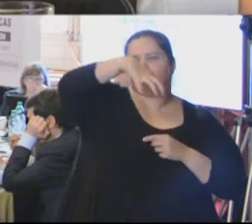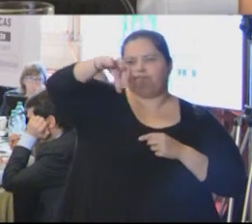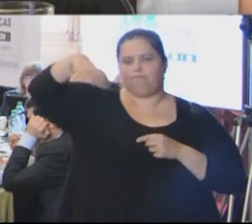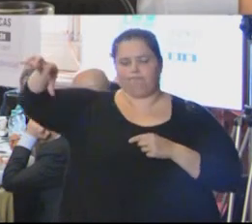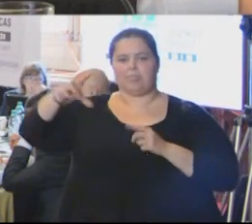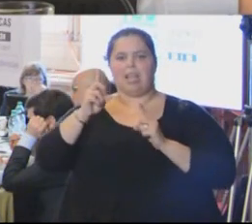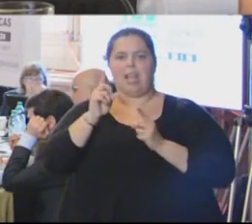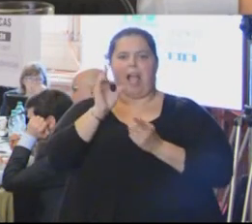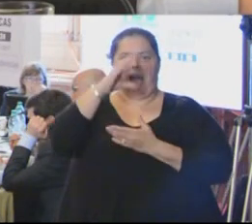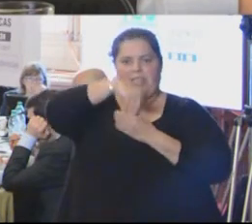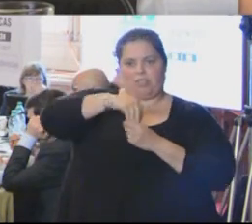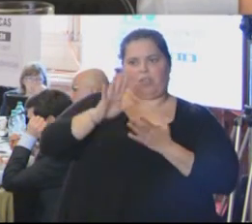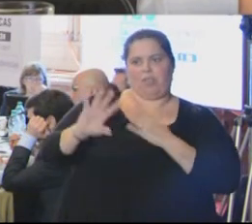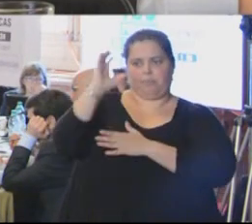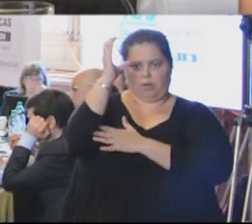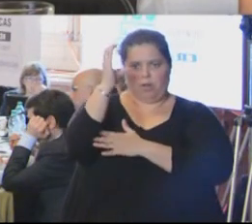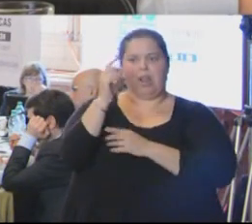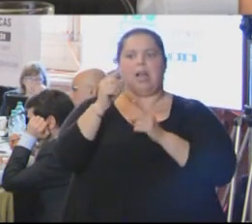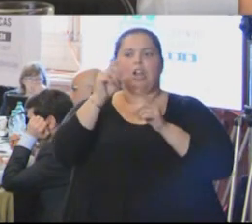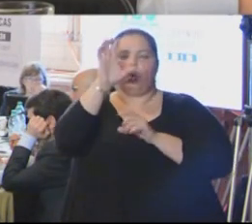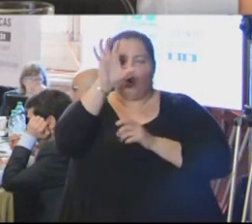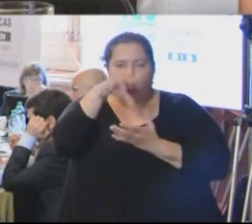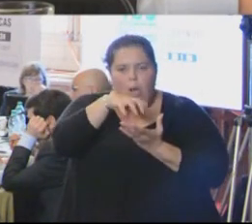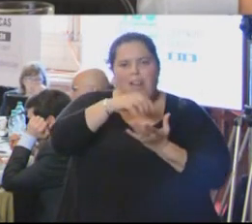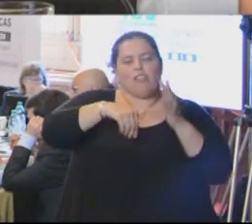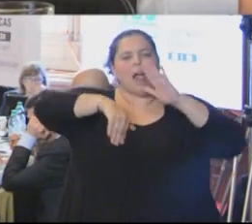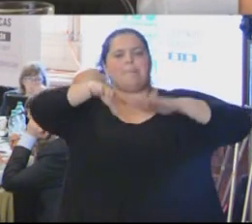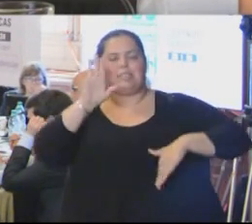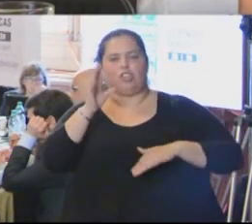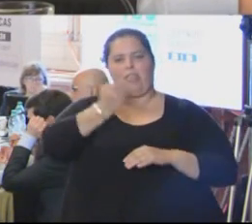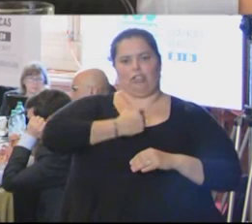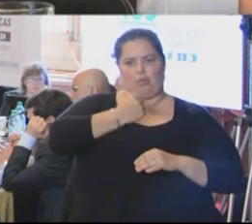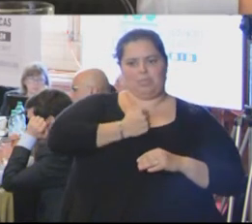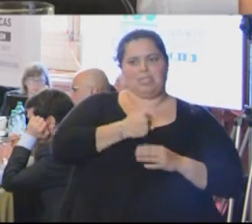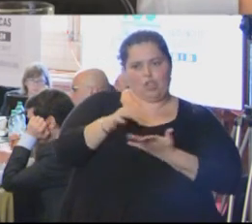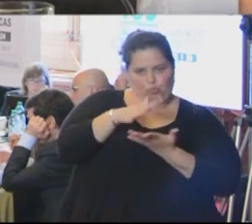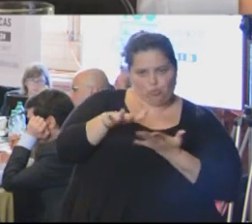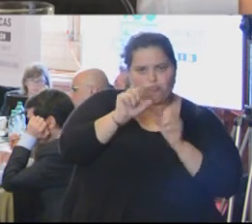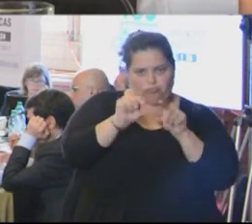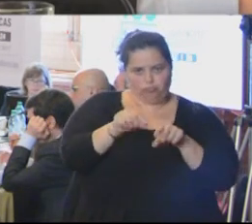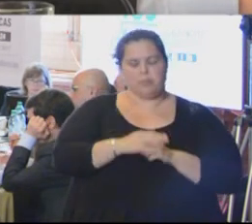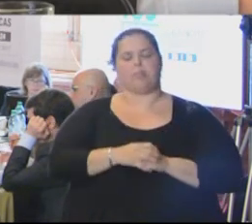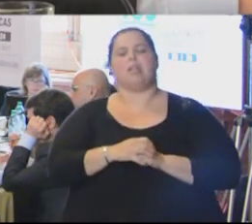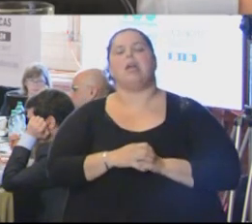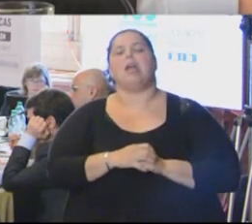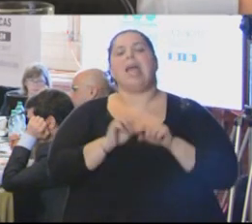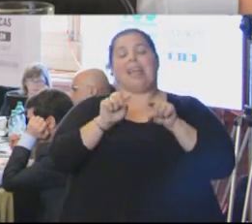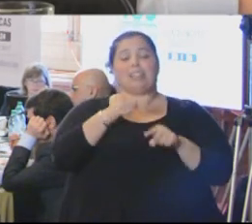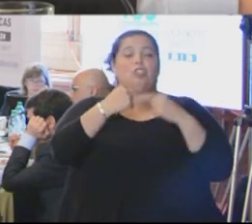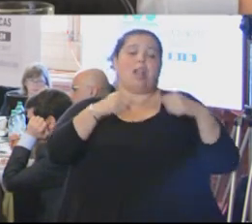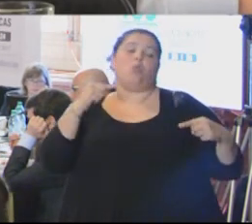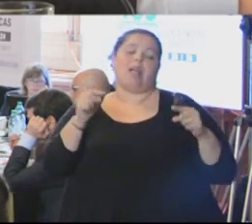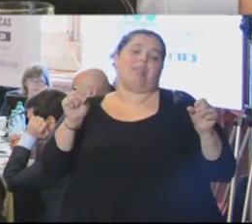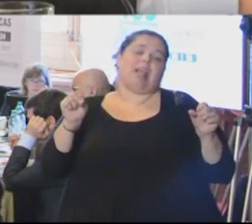ha ocurrido la mayoría de los casos de homicidios. Estos pues son como varias de las acciones que comprende